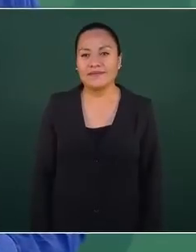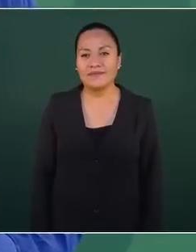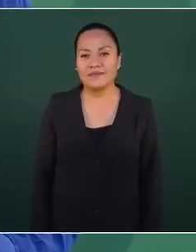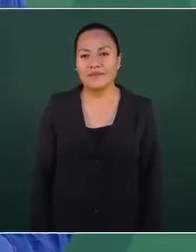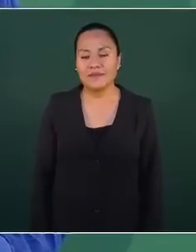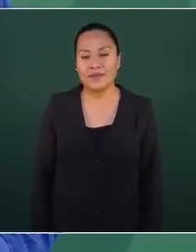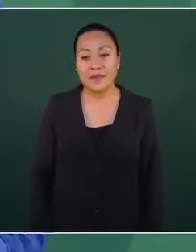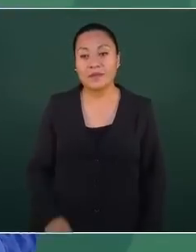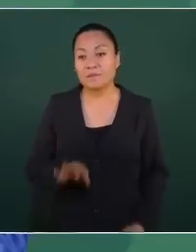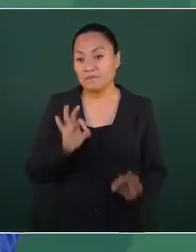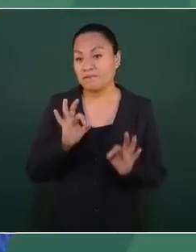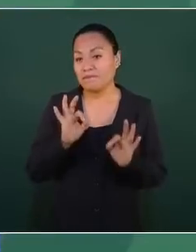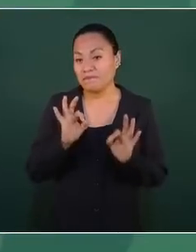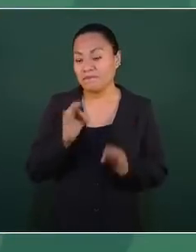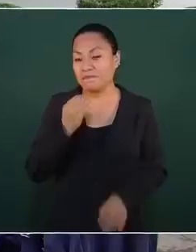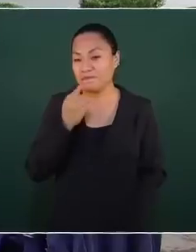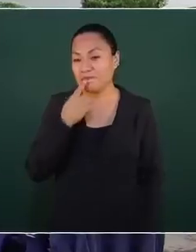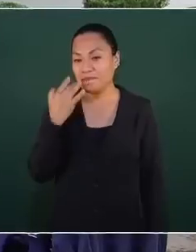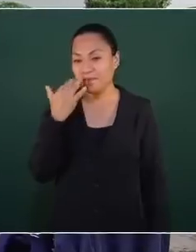Suculenta.